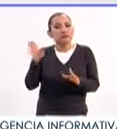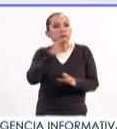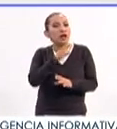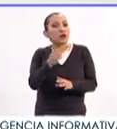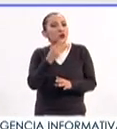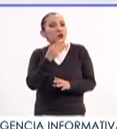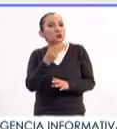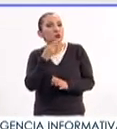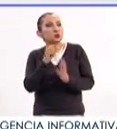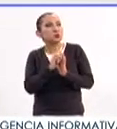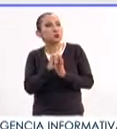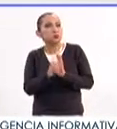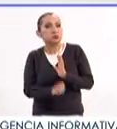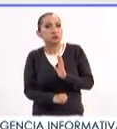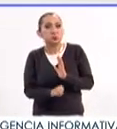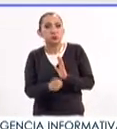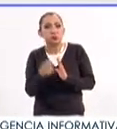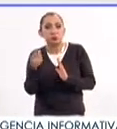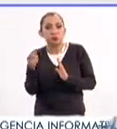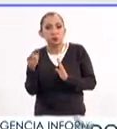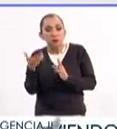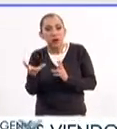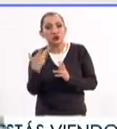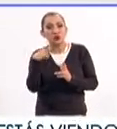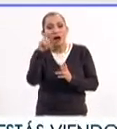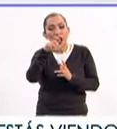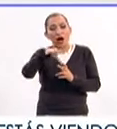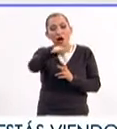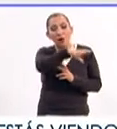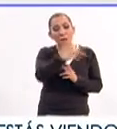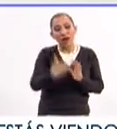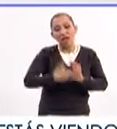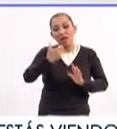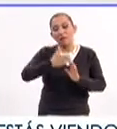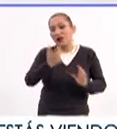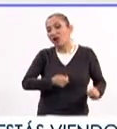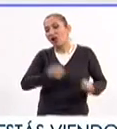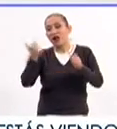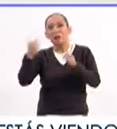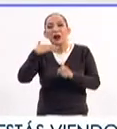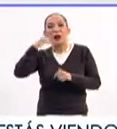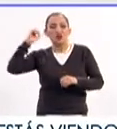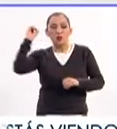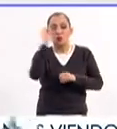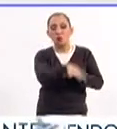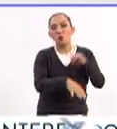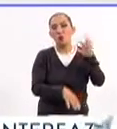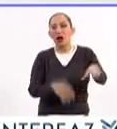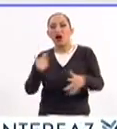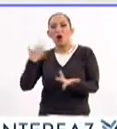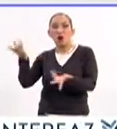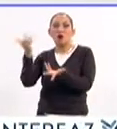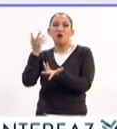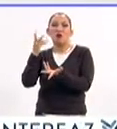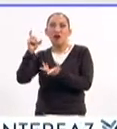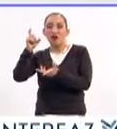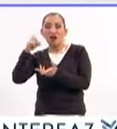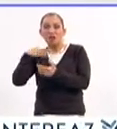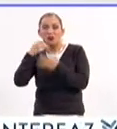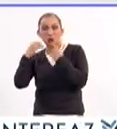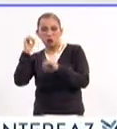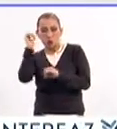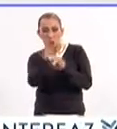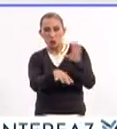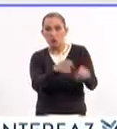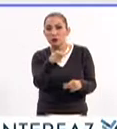uso que hacemos, por ejemplo, de estos cuerpos de agua para desechar residuos y este tipo de situaciones. ¿Qué tanto